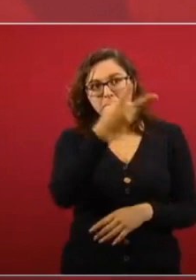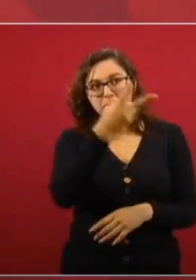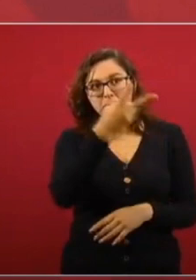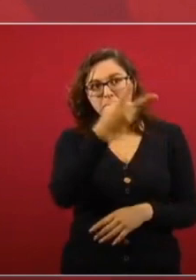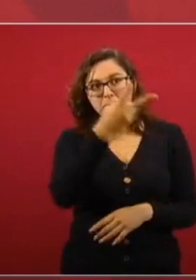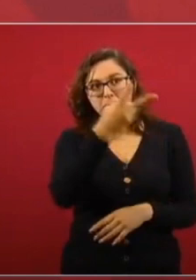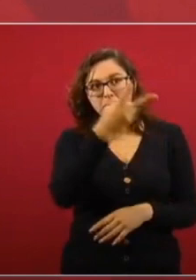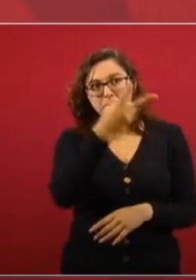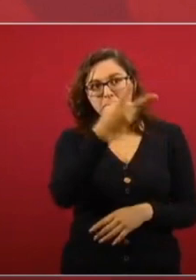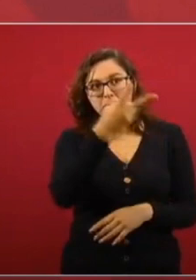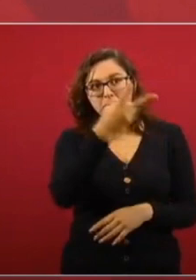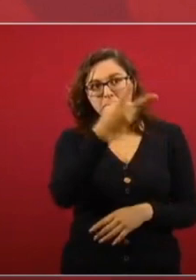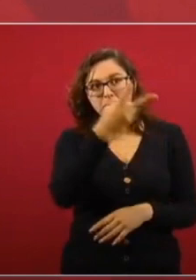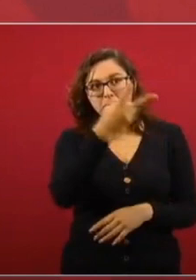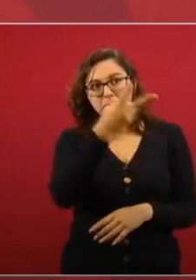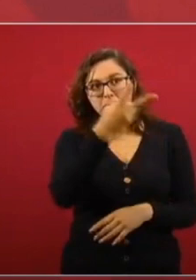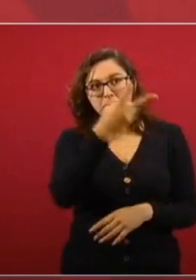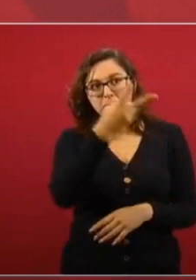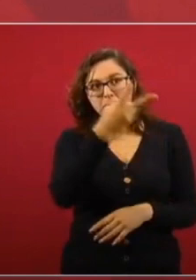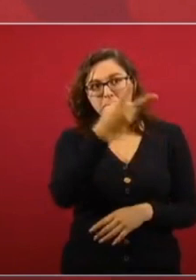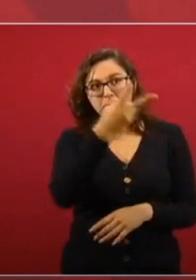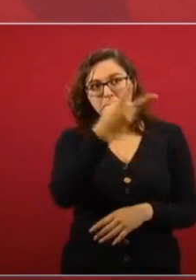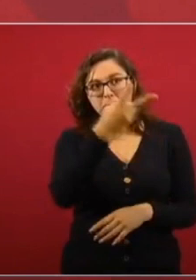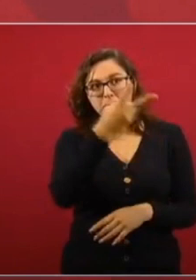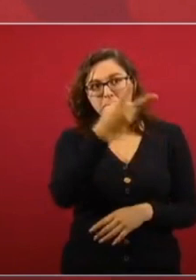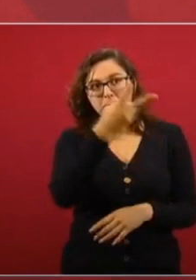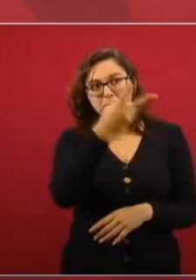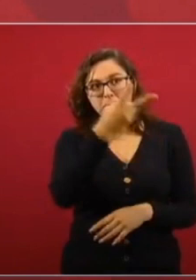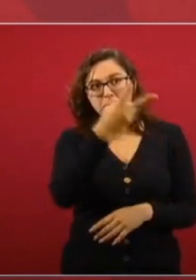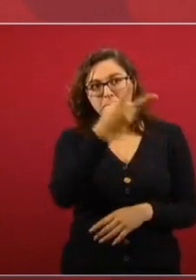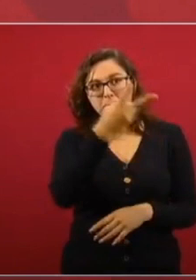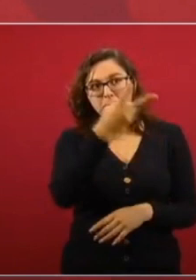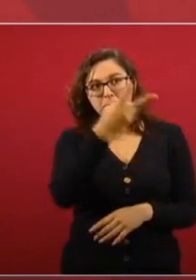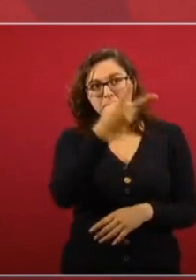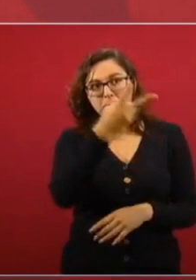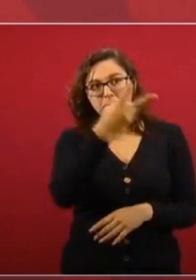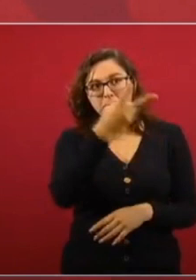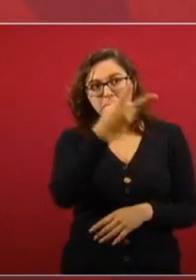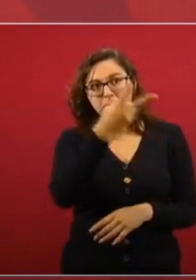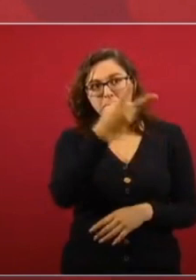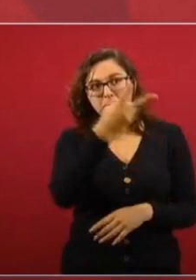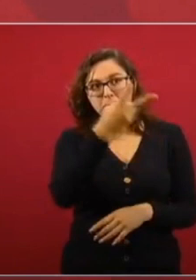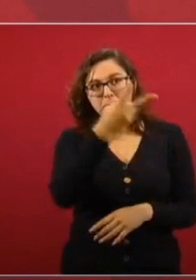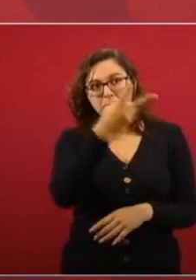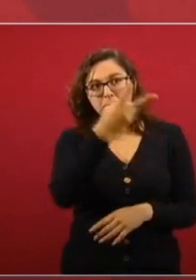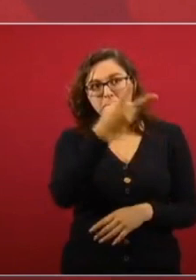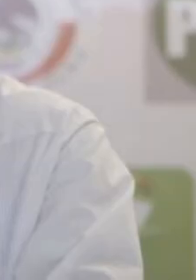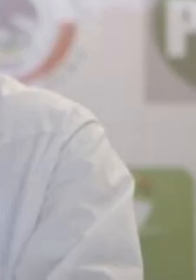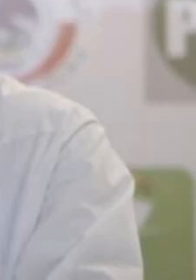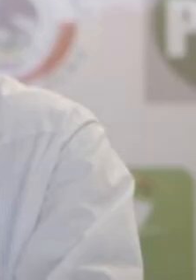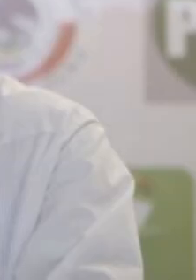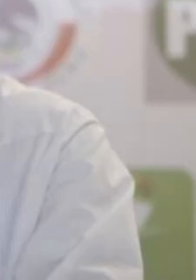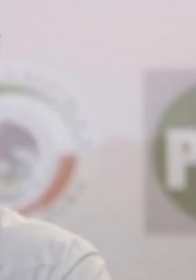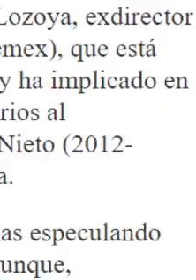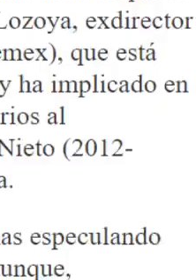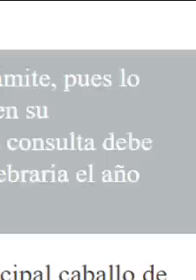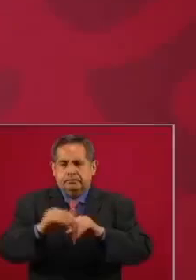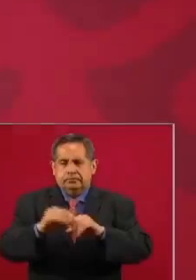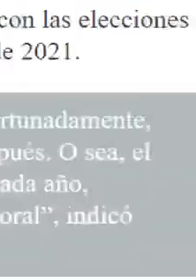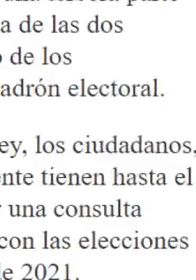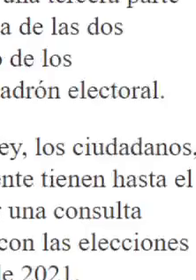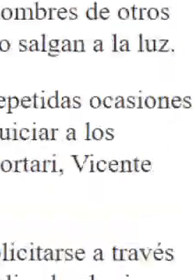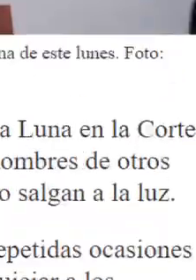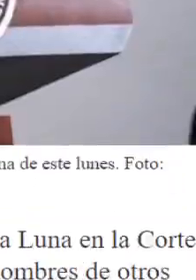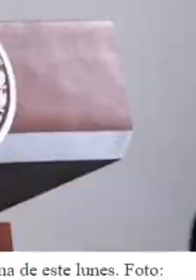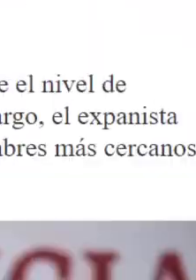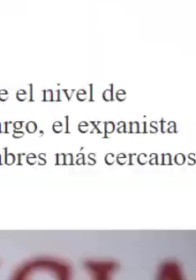México en su conferencia matutina, Andrés Manuel López Obrador. Ahora, el asunto relacionado